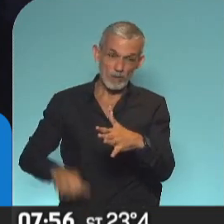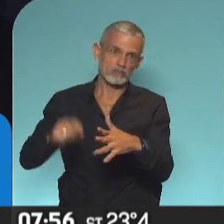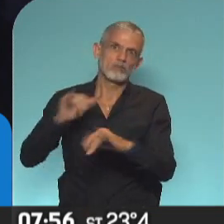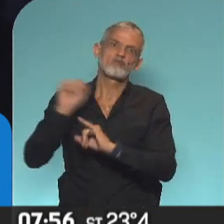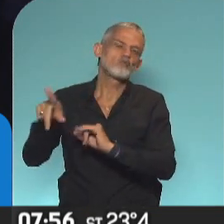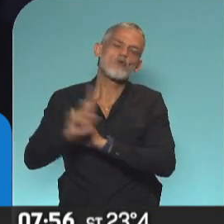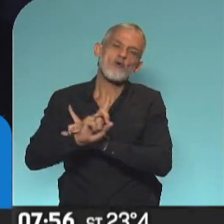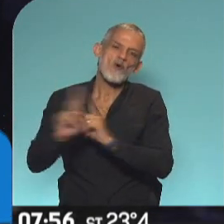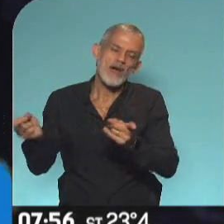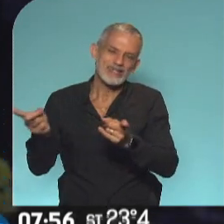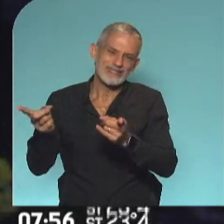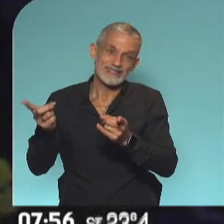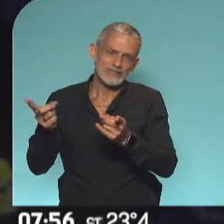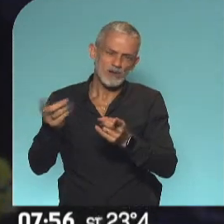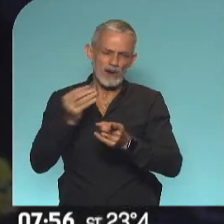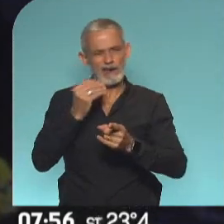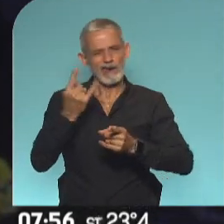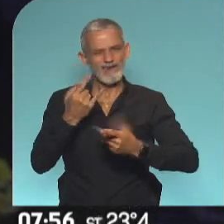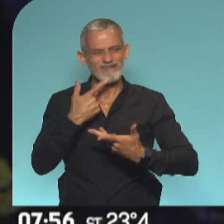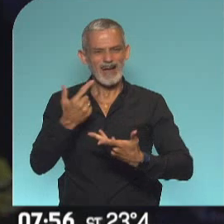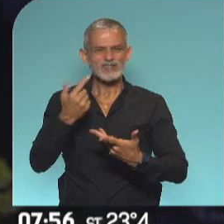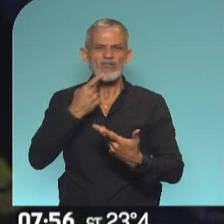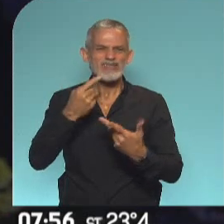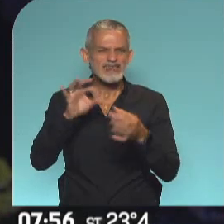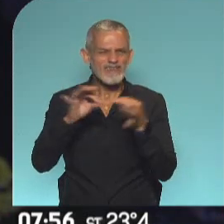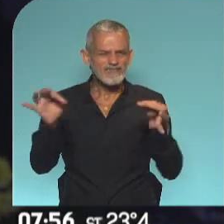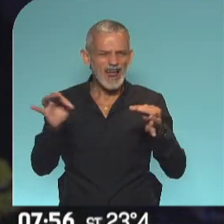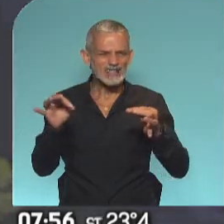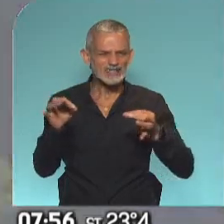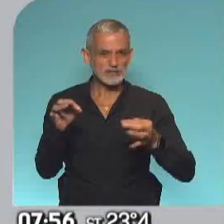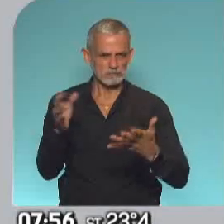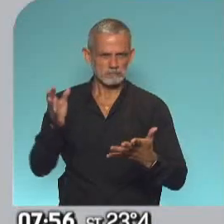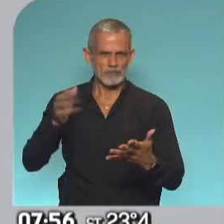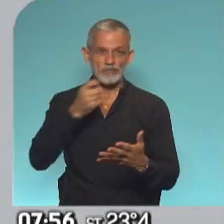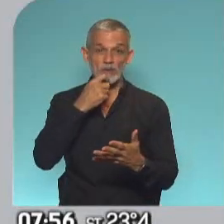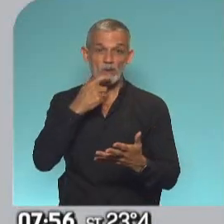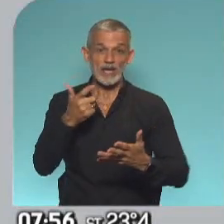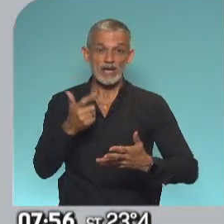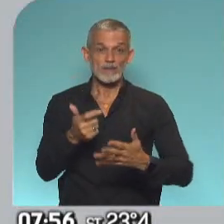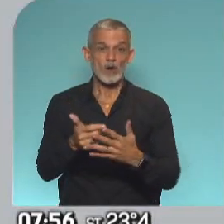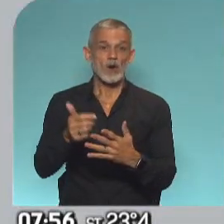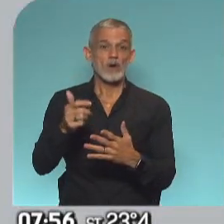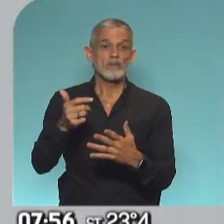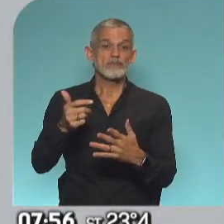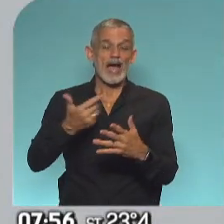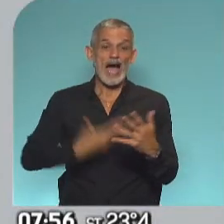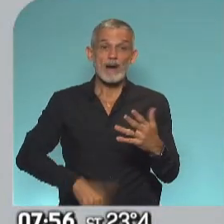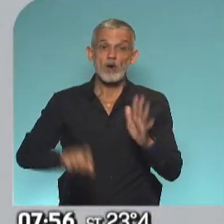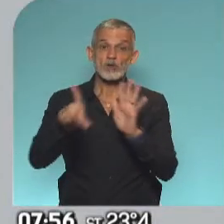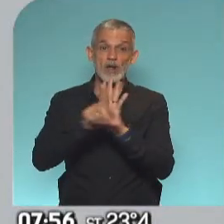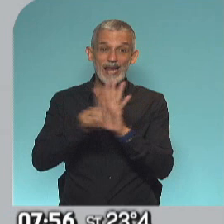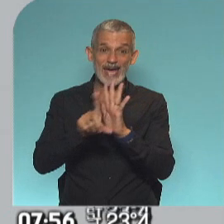la campaña por el aborto y que decían algunas cosas, entre ellas aborto legal, ahí estamos viendo